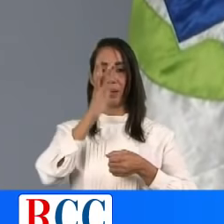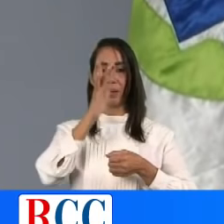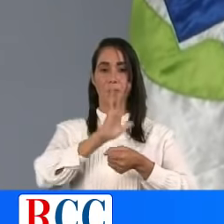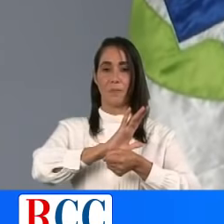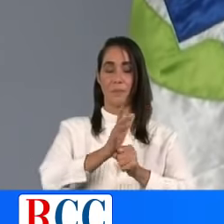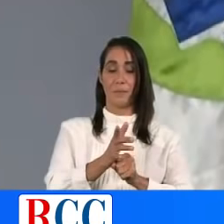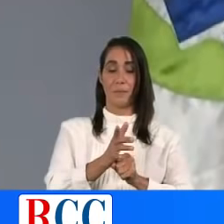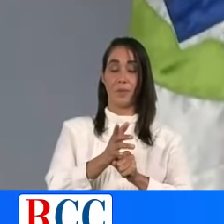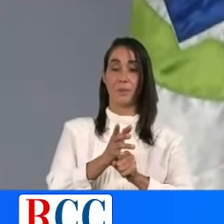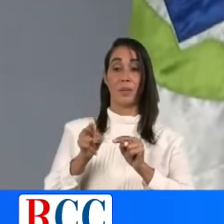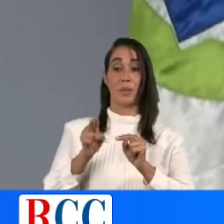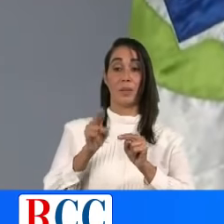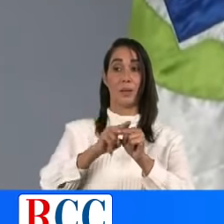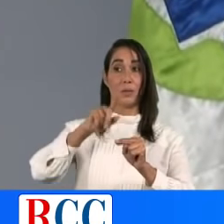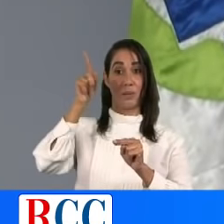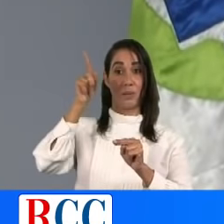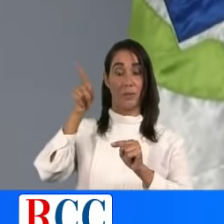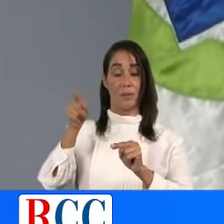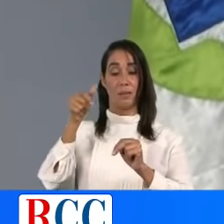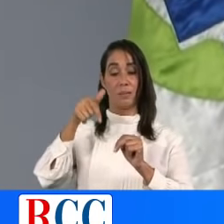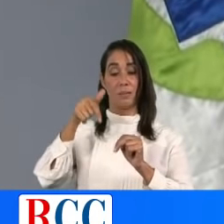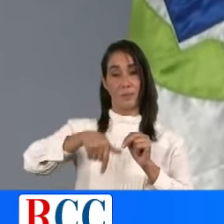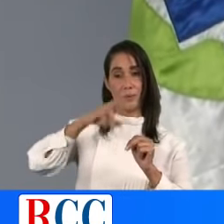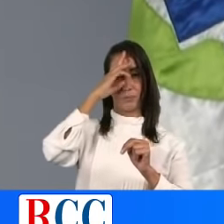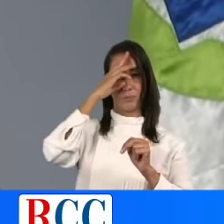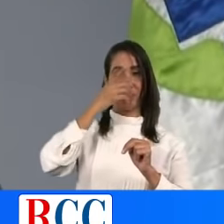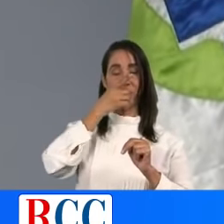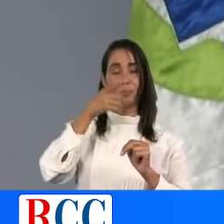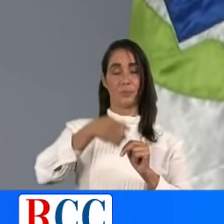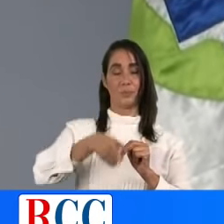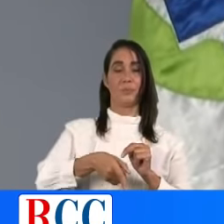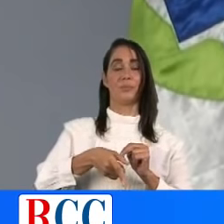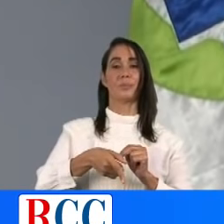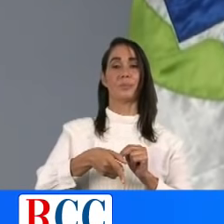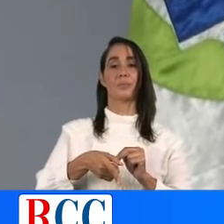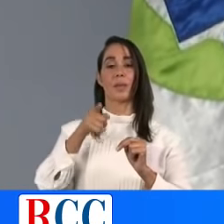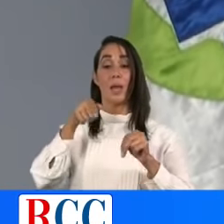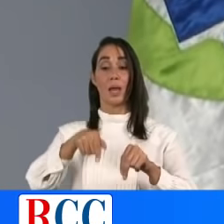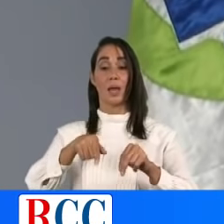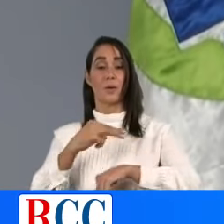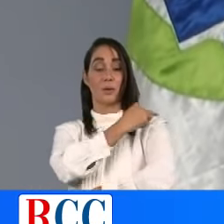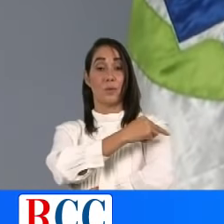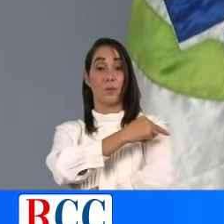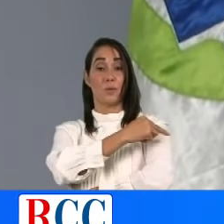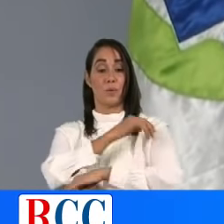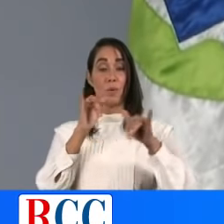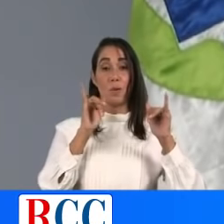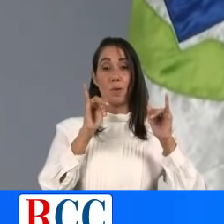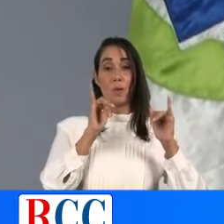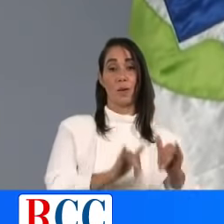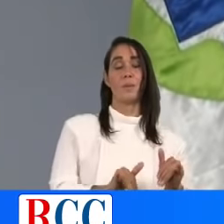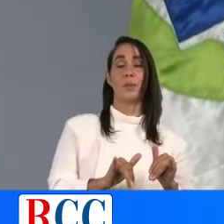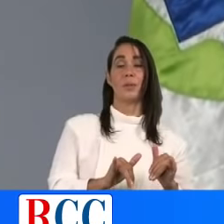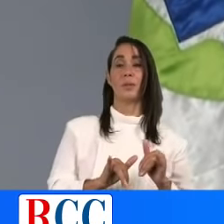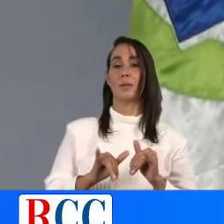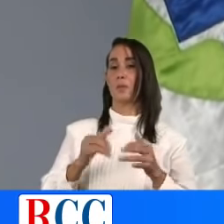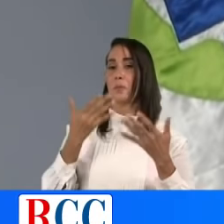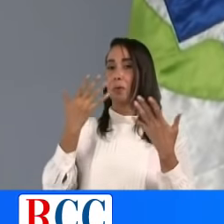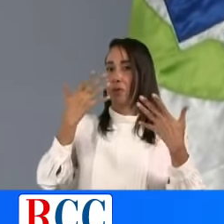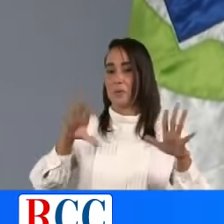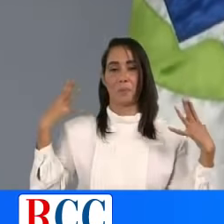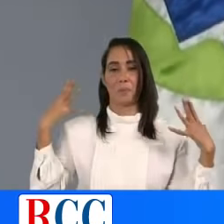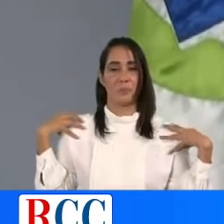de nacionalidad alemana, quienes fueron hospitalizados y dado de